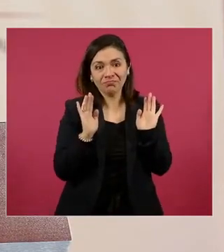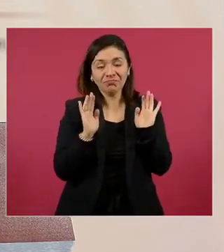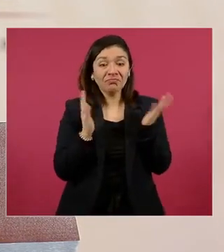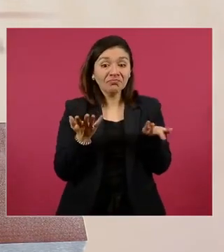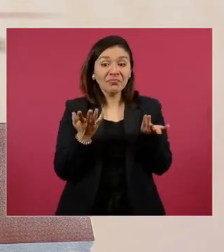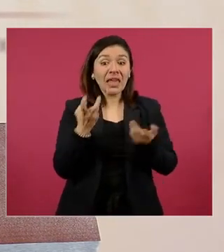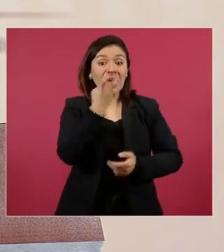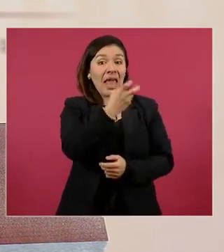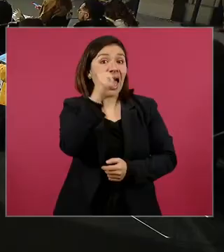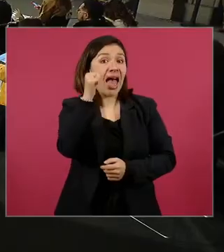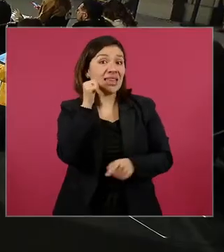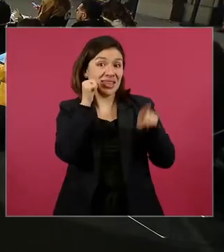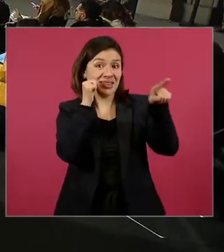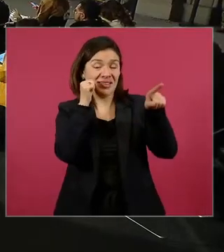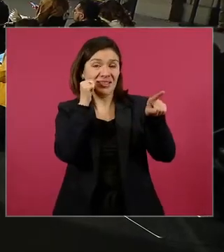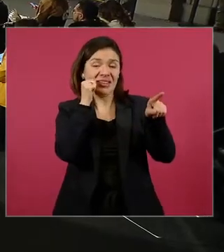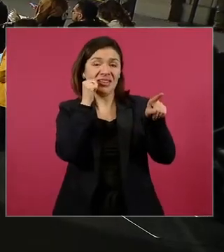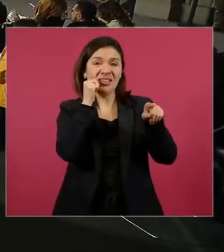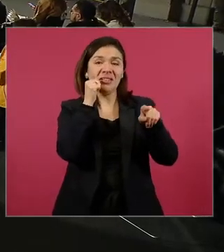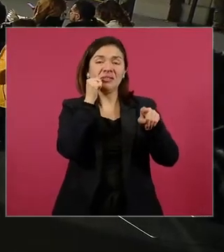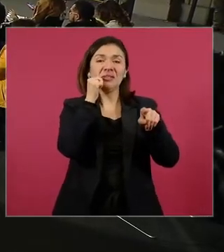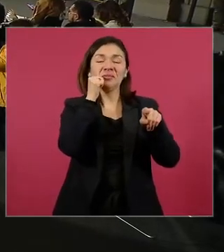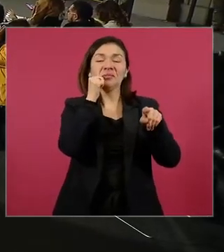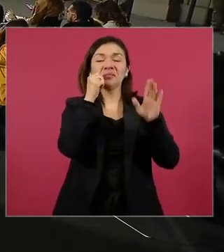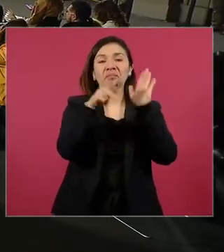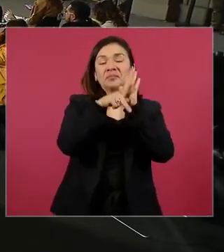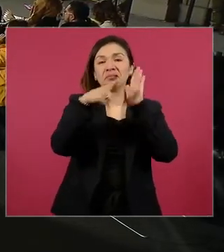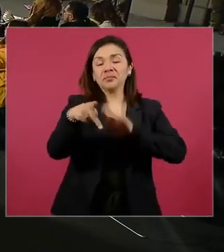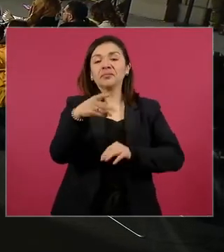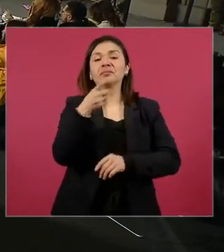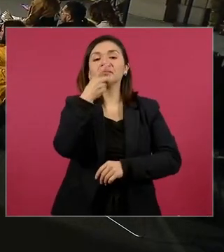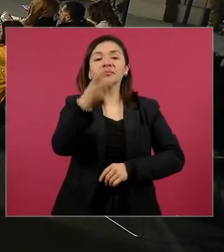Entonces ayer puso, a ver si